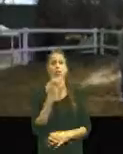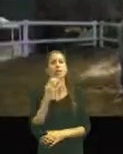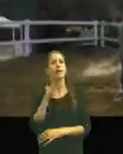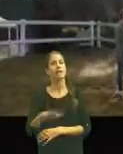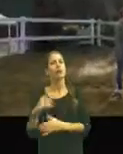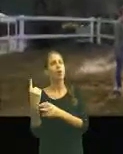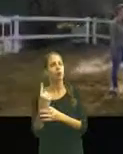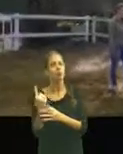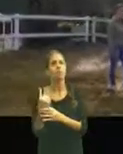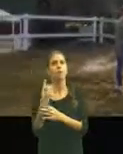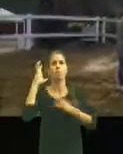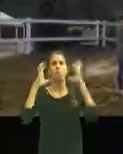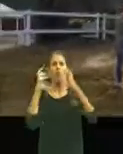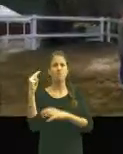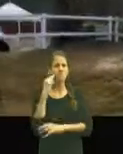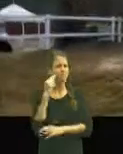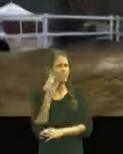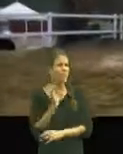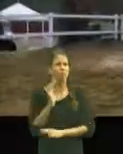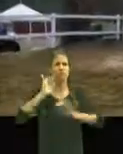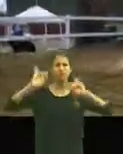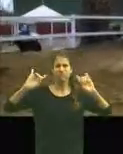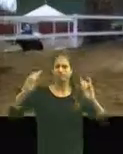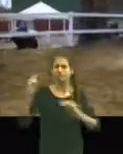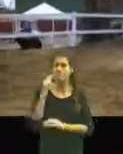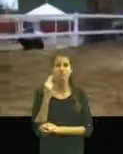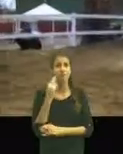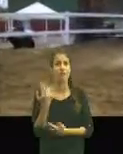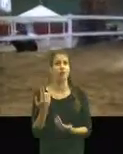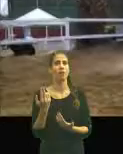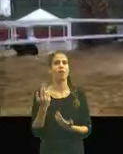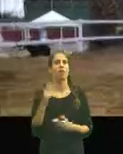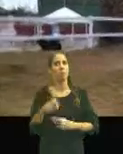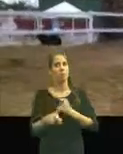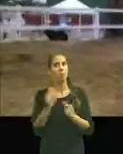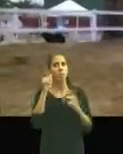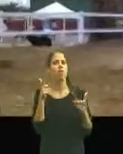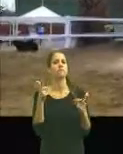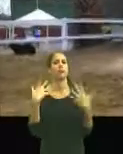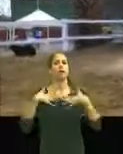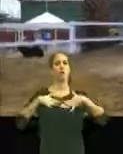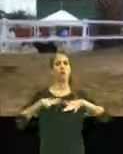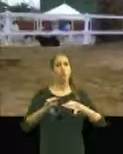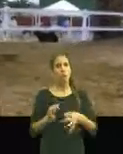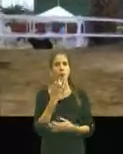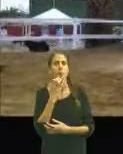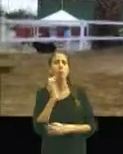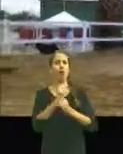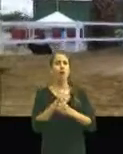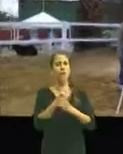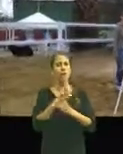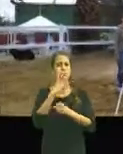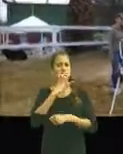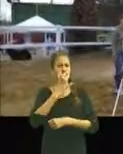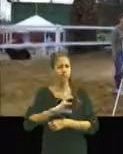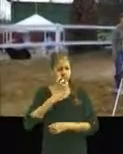con autismo sobre todo, las fobias a los animales o a los sonidos muy fuertes, al final vemos que se va normalizando el redicho del caballo